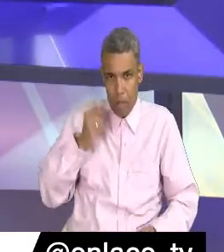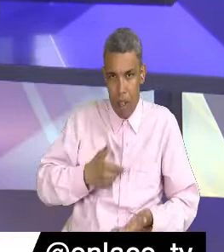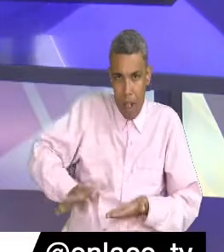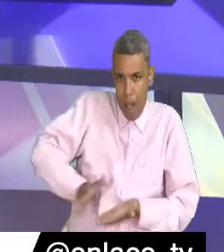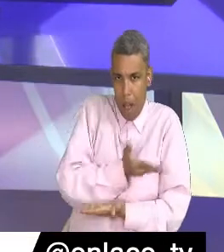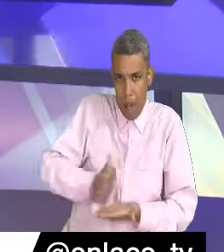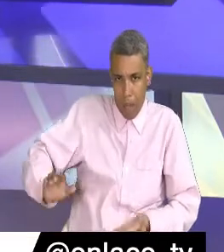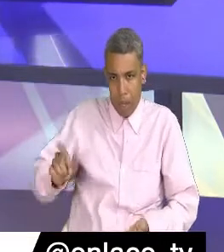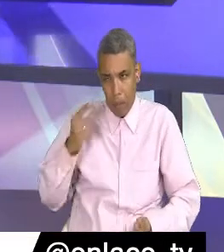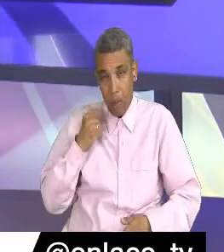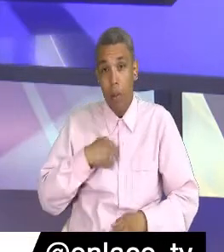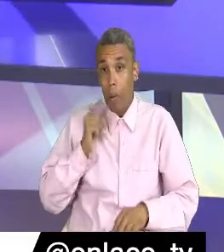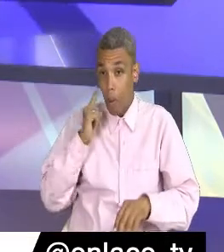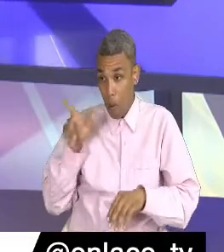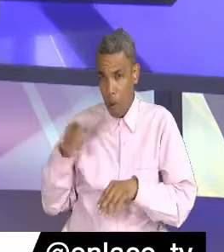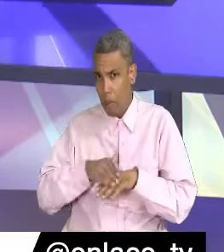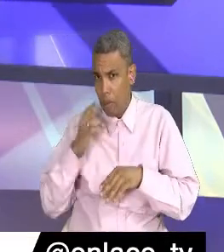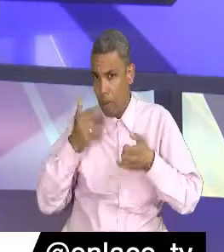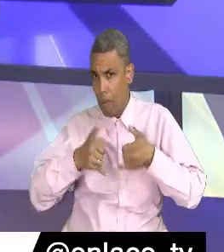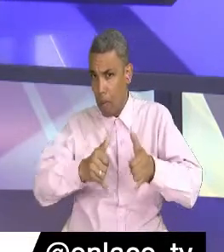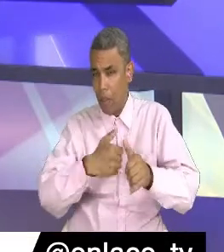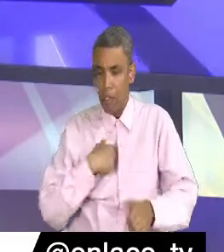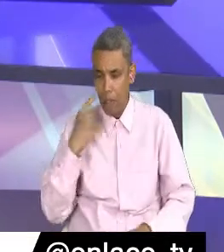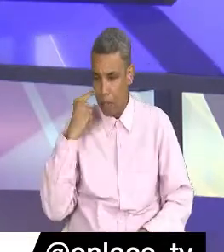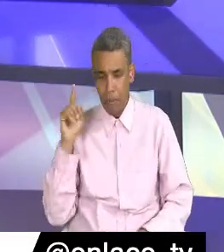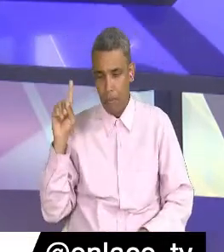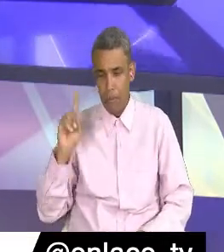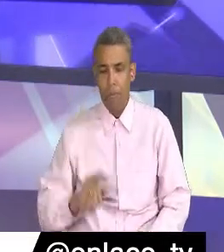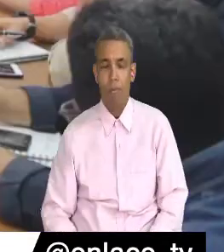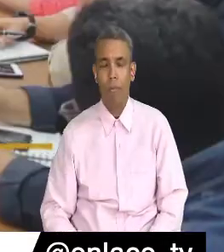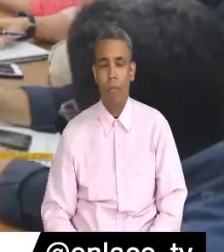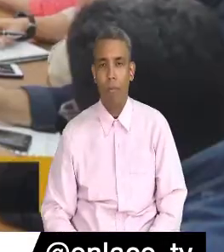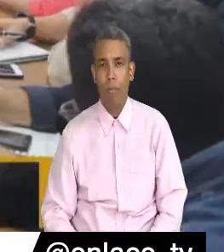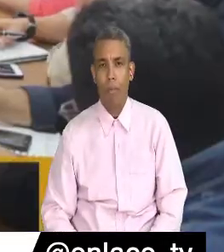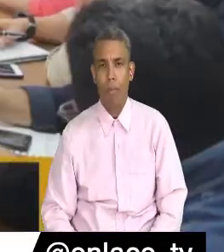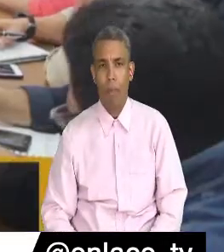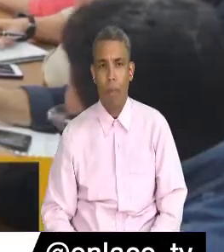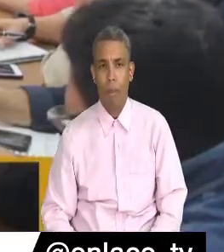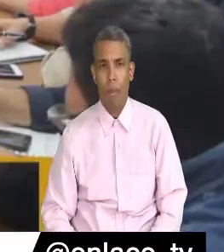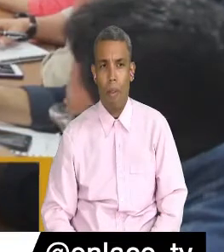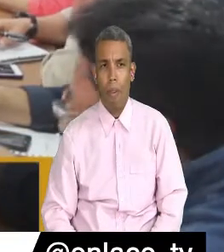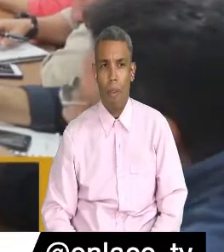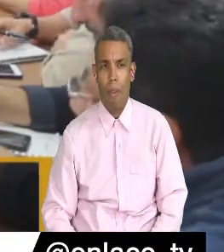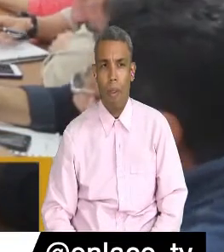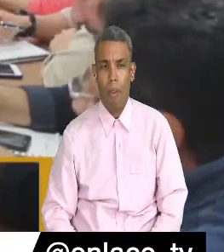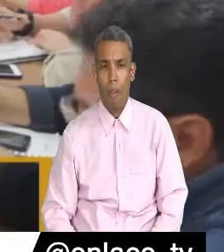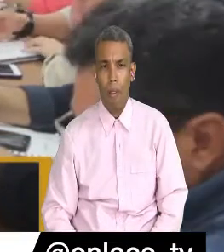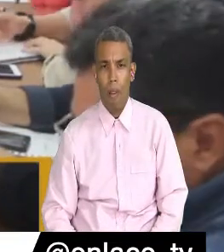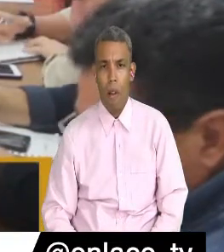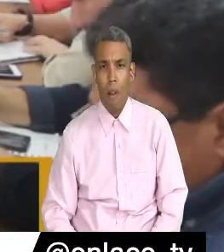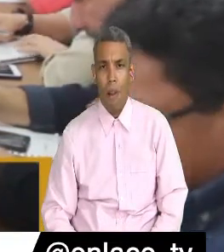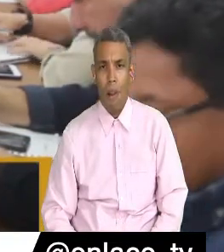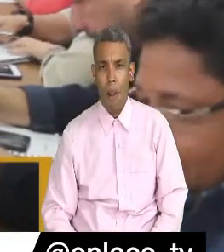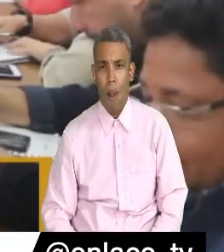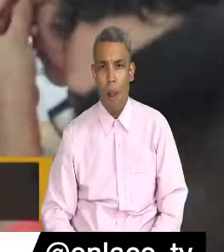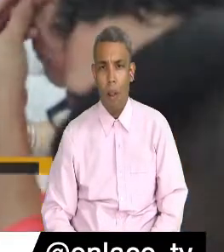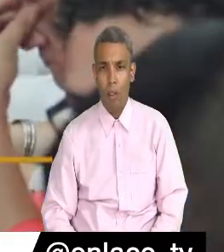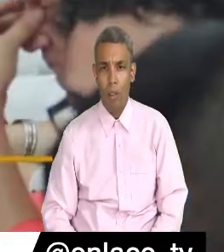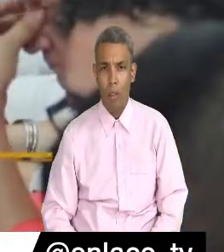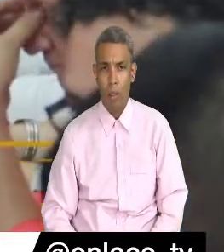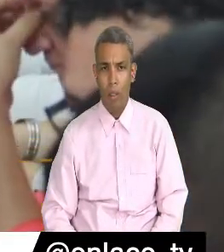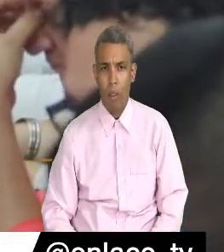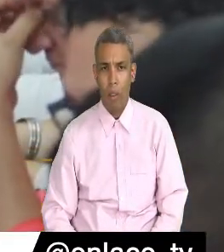defender el proyecto de modernización de la refinería de Barranca Bermeja. El Comité Cívico Ciudadano que fue reactivado será de donde